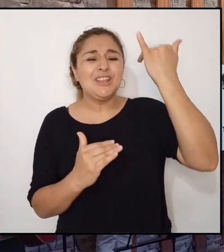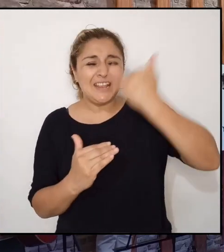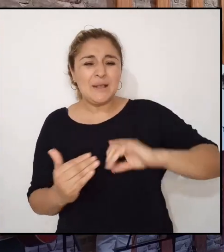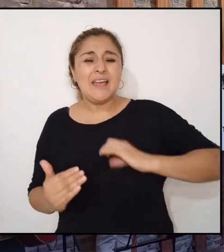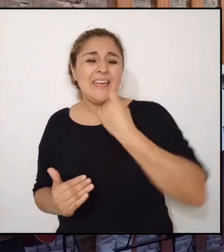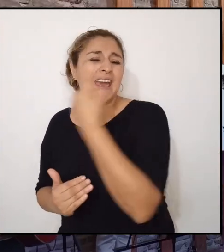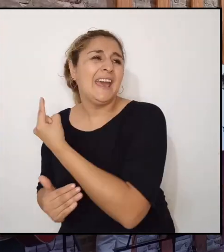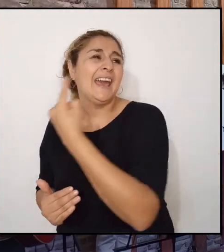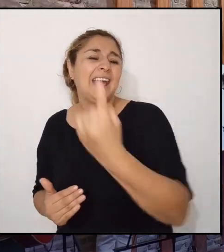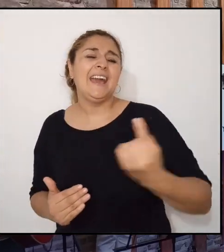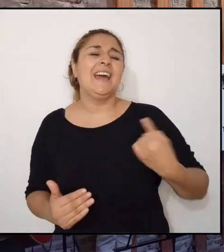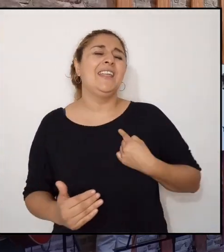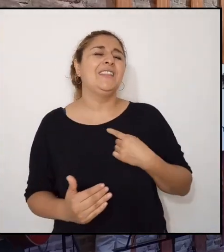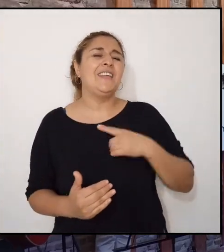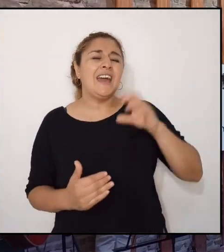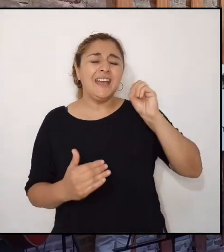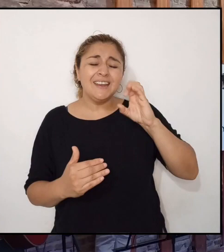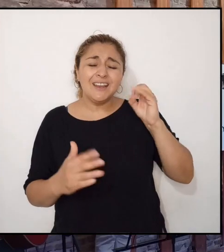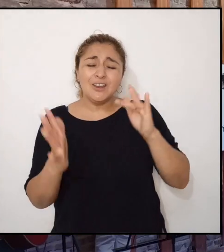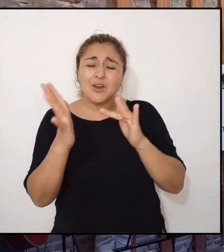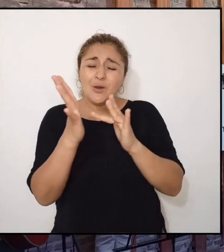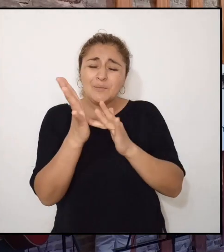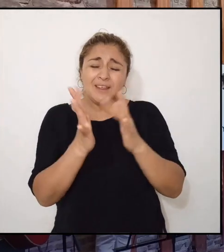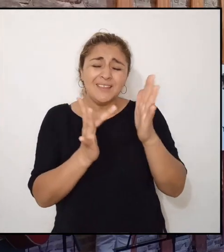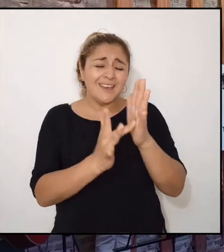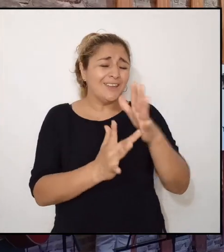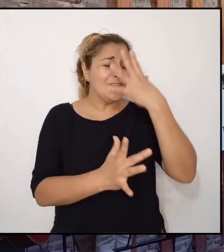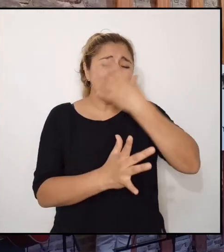de Jesús, los bendigo.